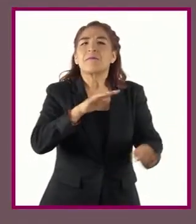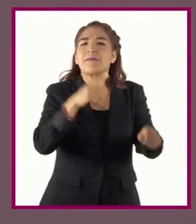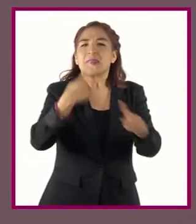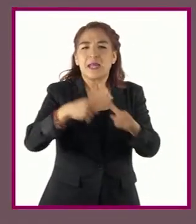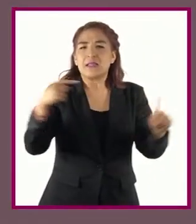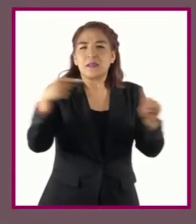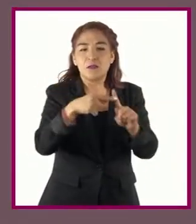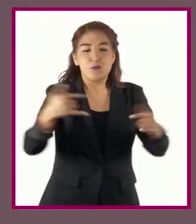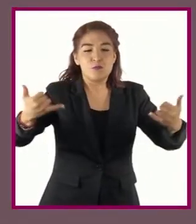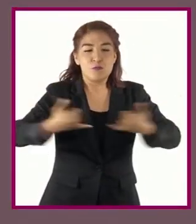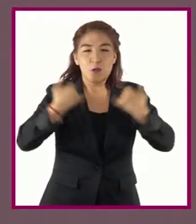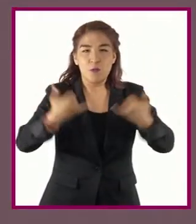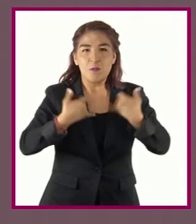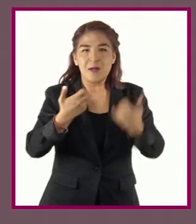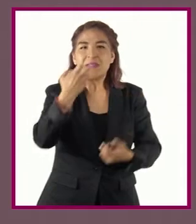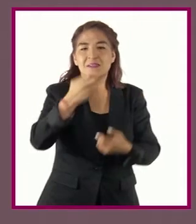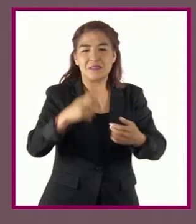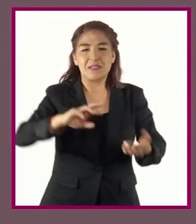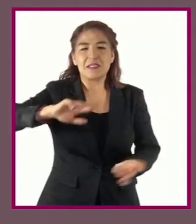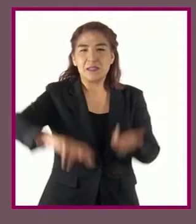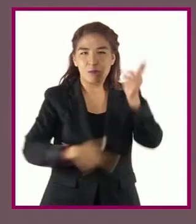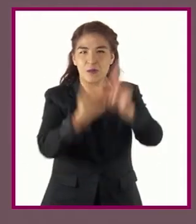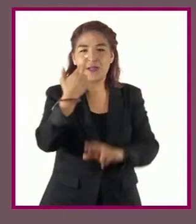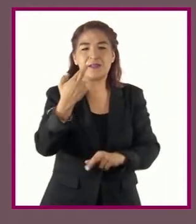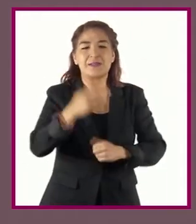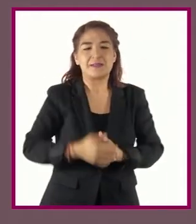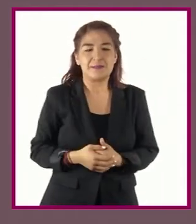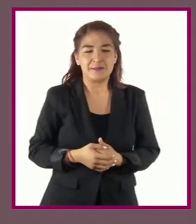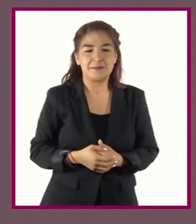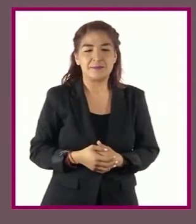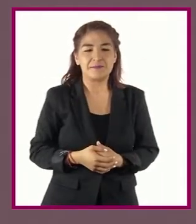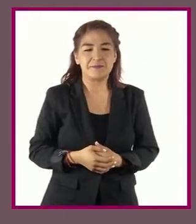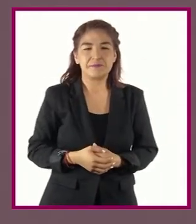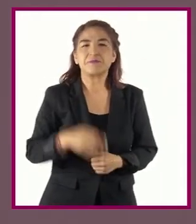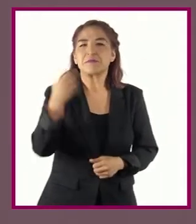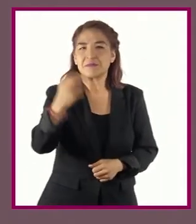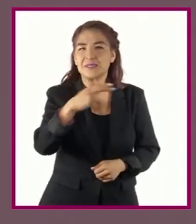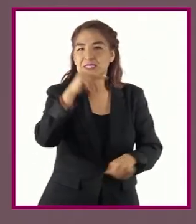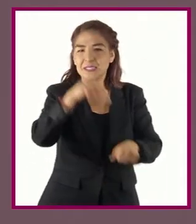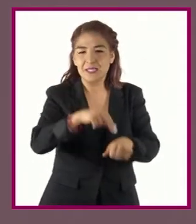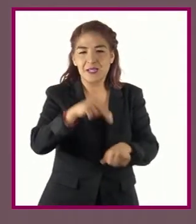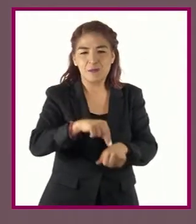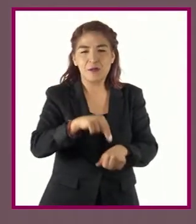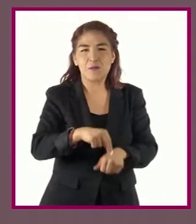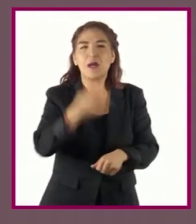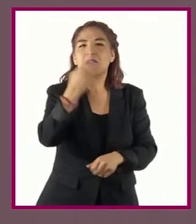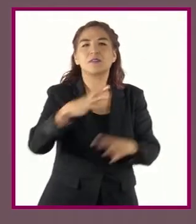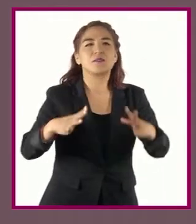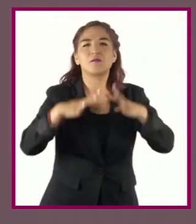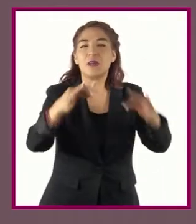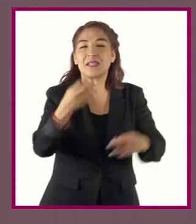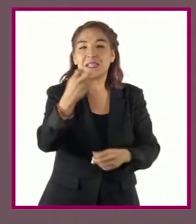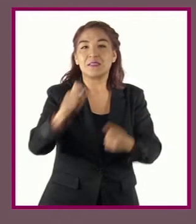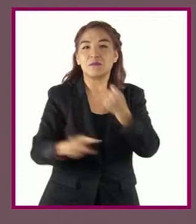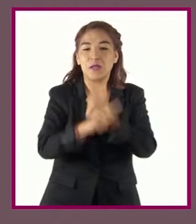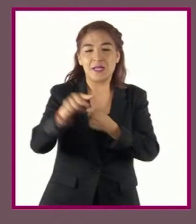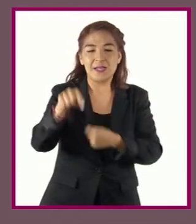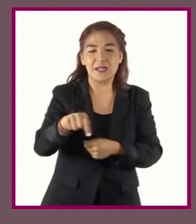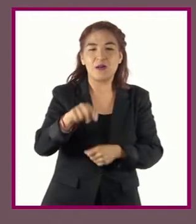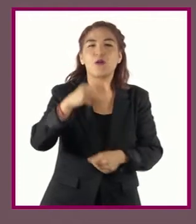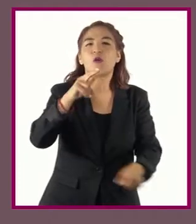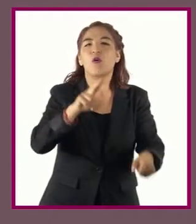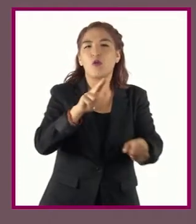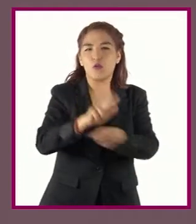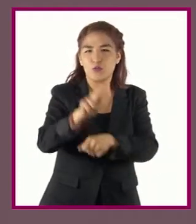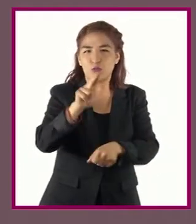la Juventud Revolucionaria Nicaragüense o el Frente de Liberación Nacional, fundado desde el exilio en Tegucigalpa,